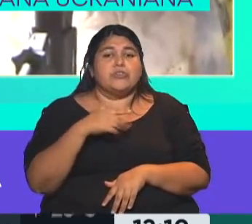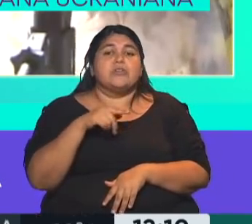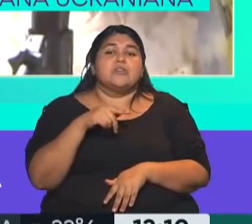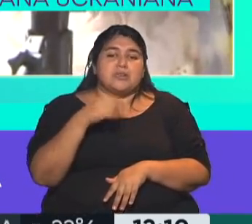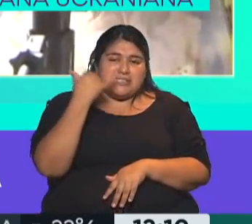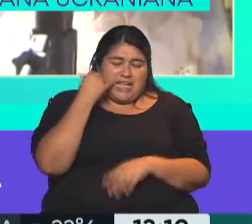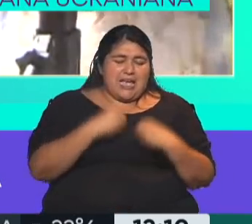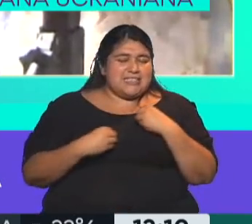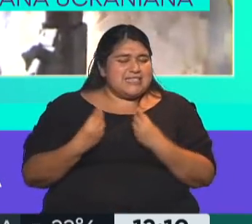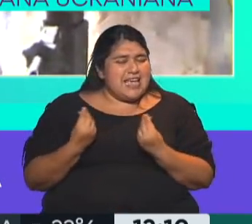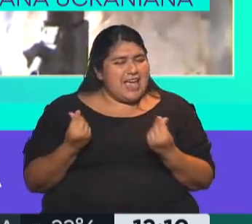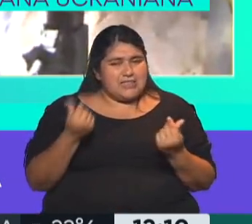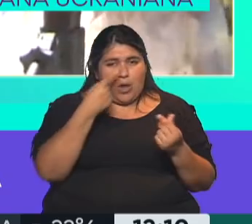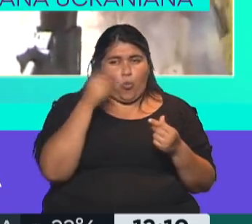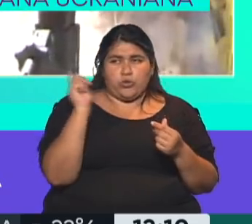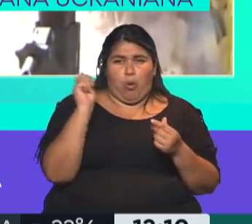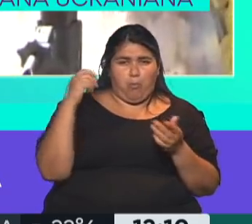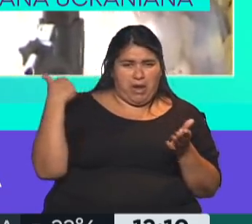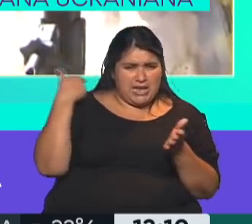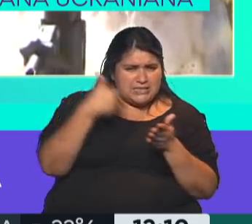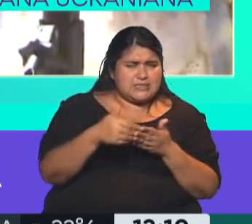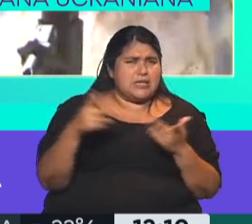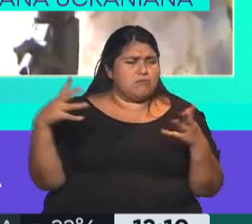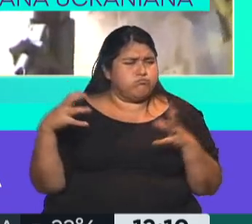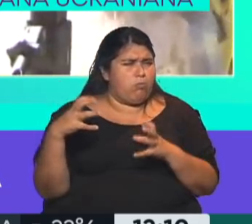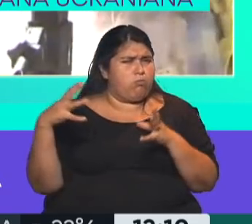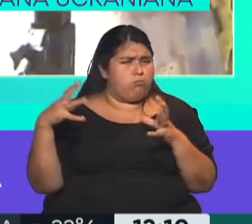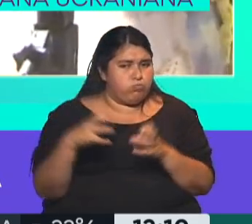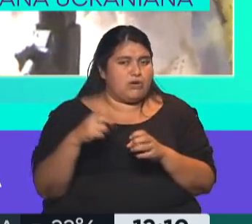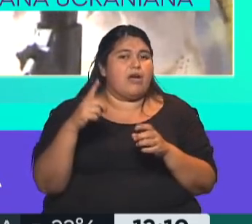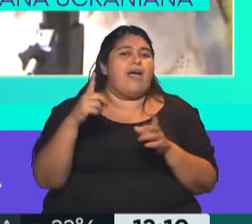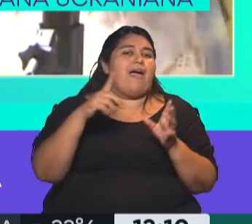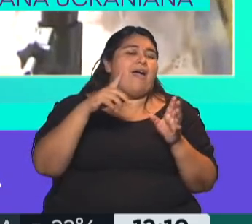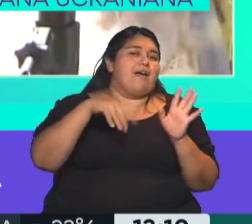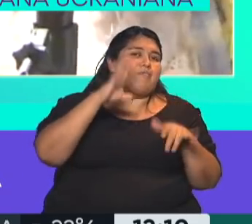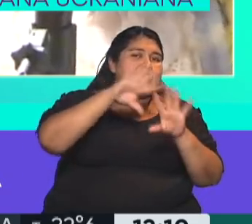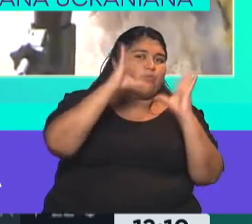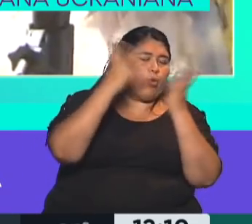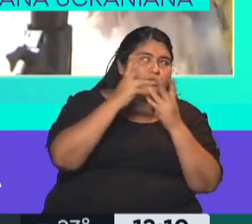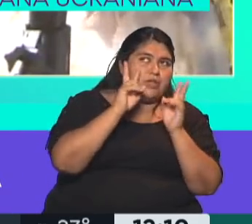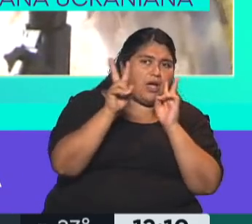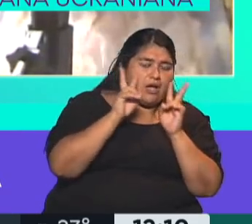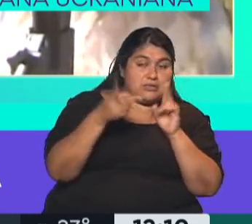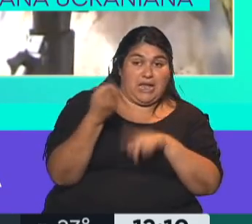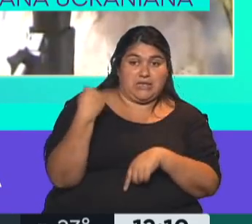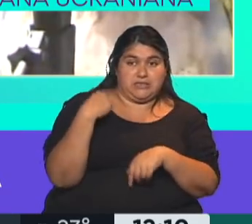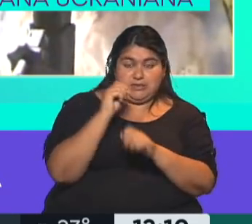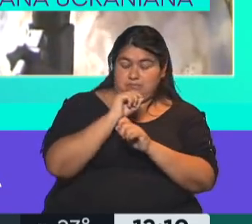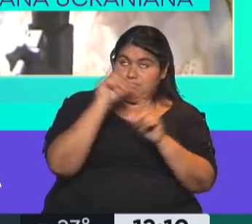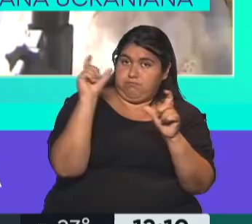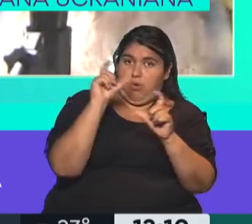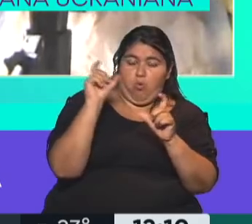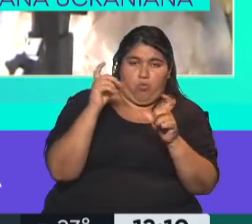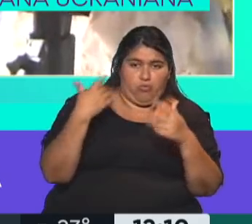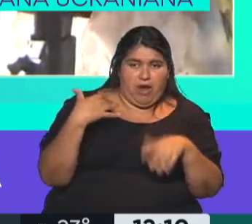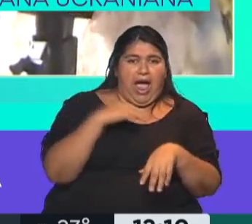se presentía la situación últimos meses que fueron bastante tensos, así a nivel internacional. Y ayer me desperté simplemente con muchísimos mensajes